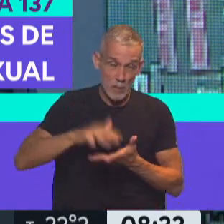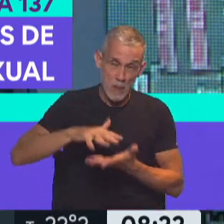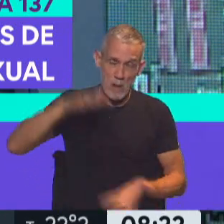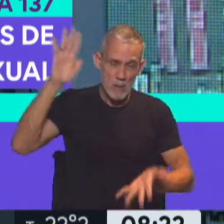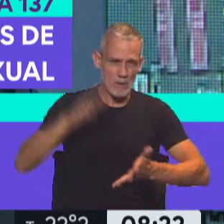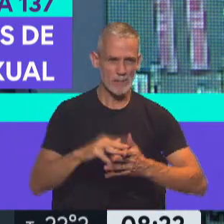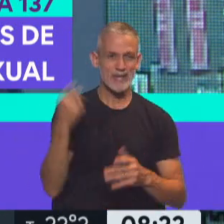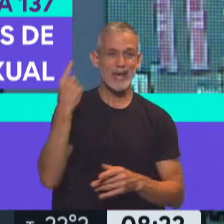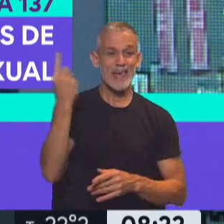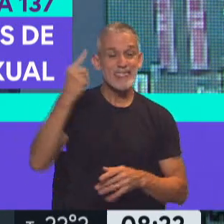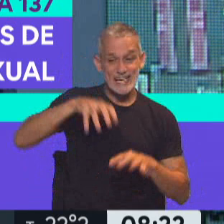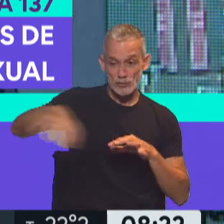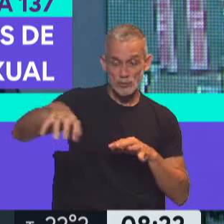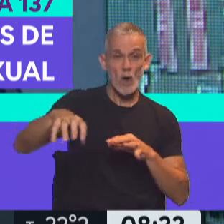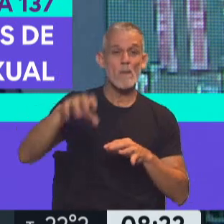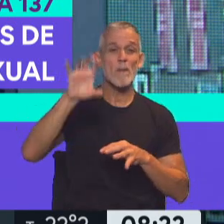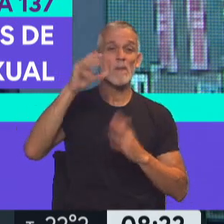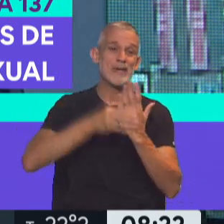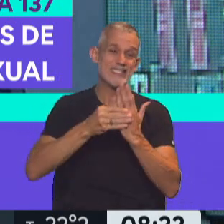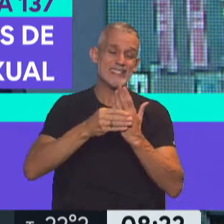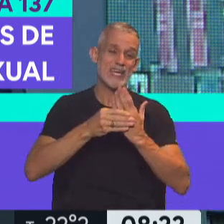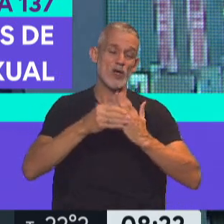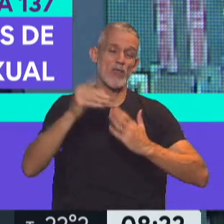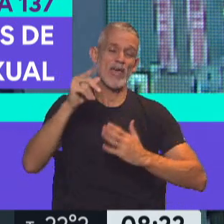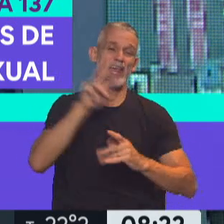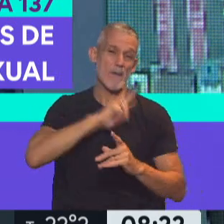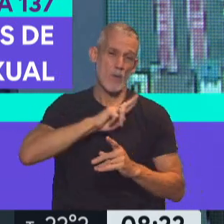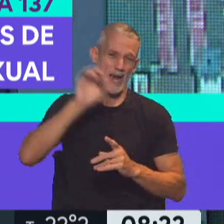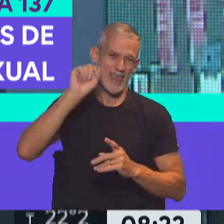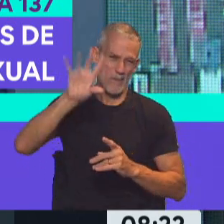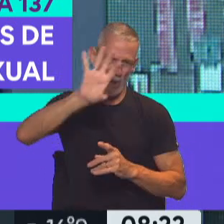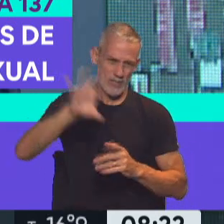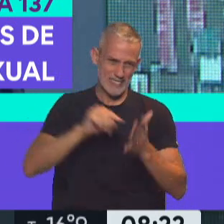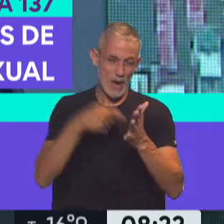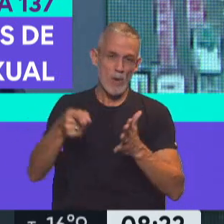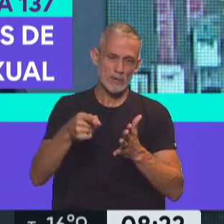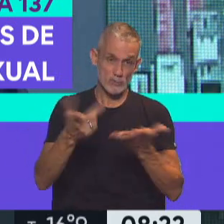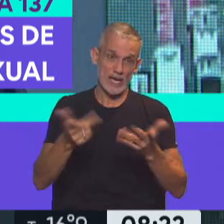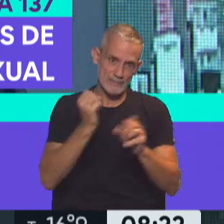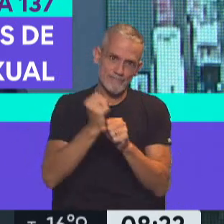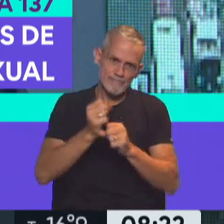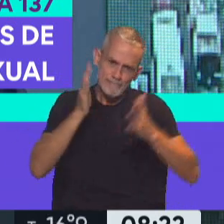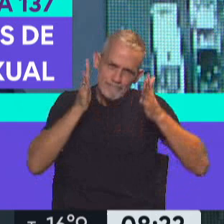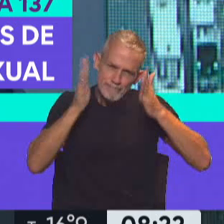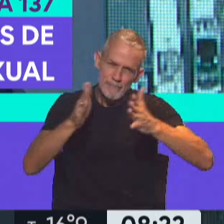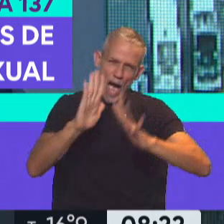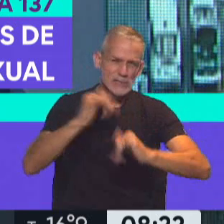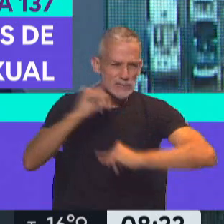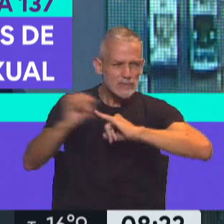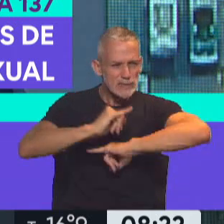trabaja estos temas en la provincia de Buenos Aires, en el Ministerio de Mujer de la provincia de Buenos Aires. Digo, tenemos que ir también más allá de la